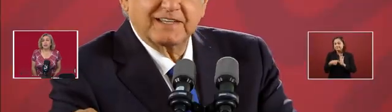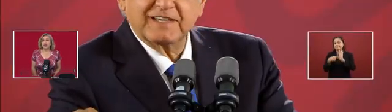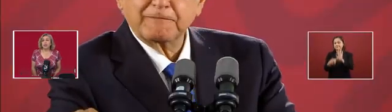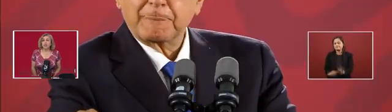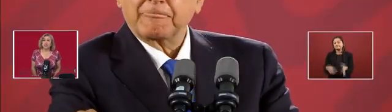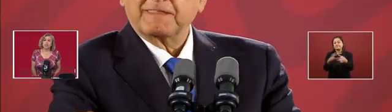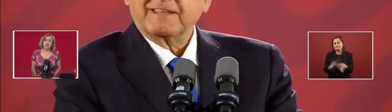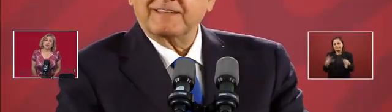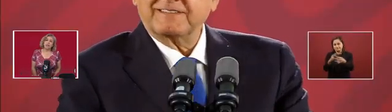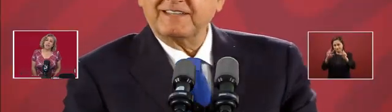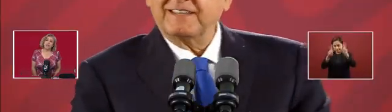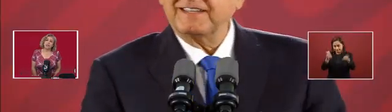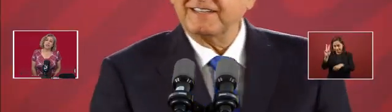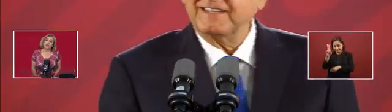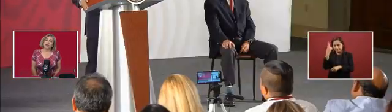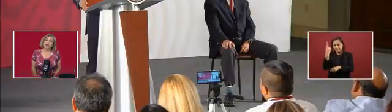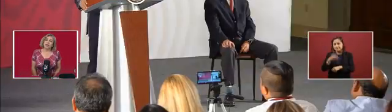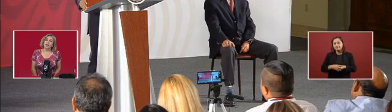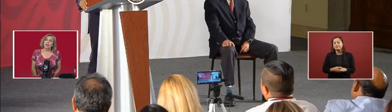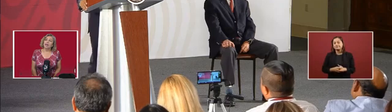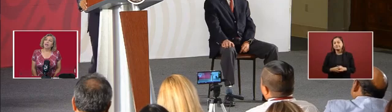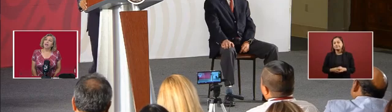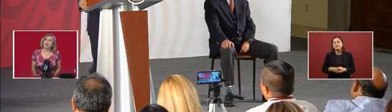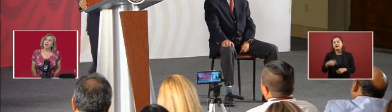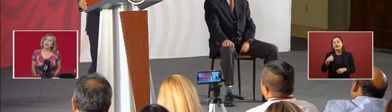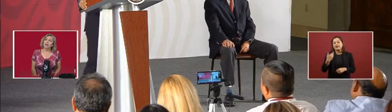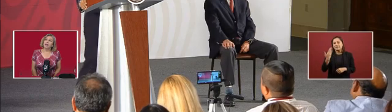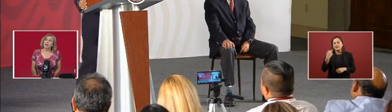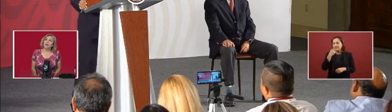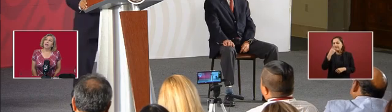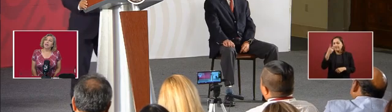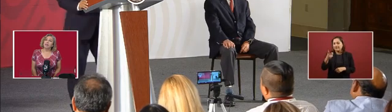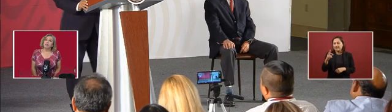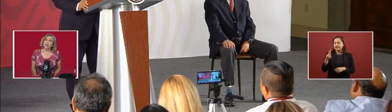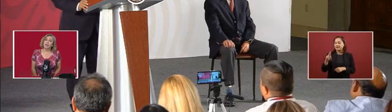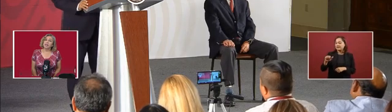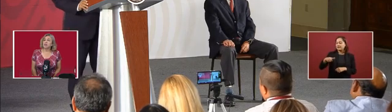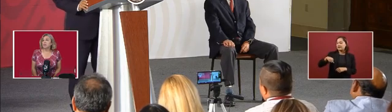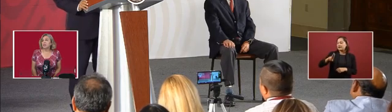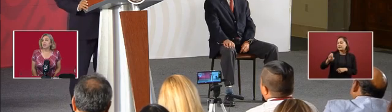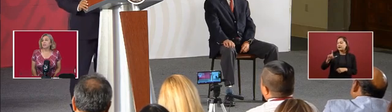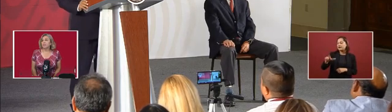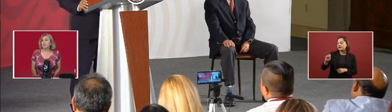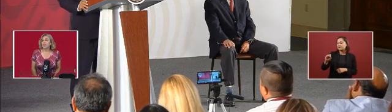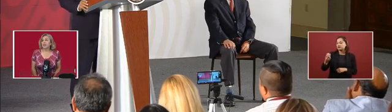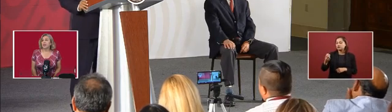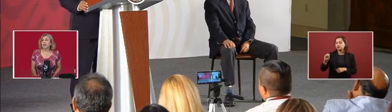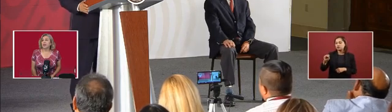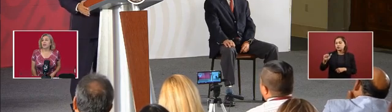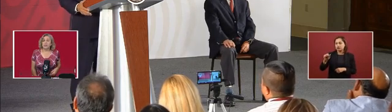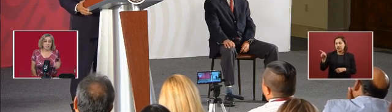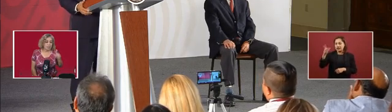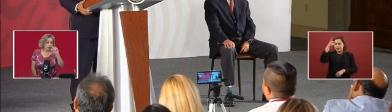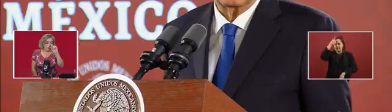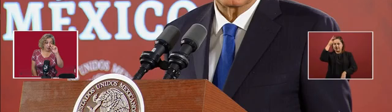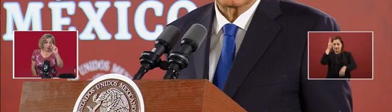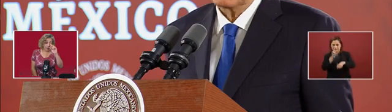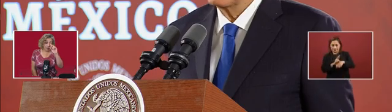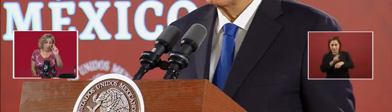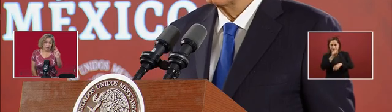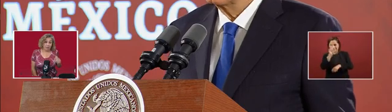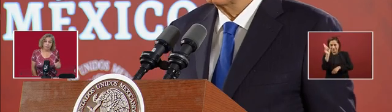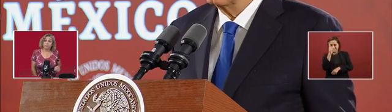son neoliberales, separación funcional, es casi como activos tóxicos. It's like Están pidiendo la active transferencia de un toxic grupo de behavior. trabajadores de una empresa a la